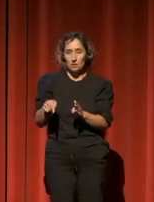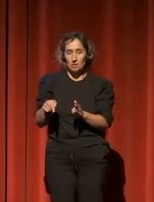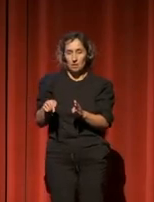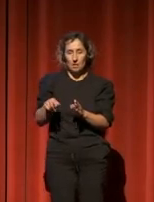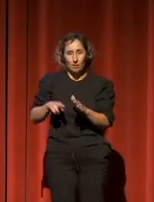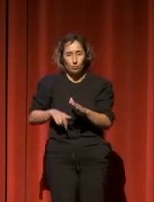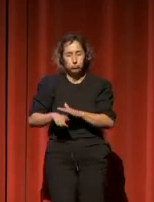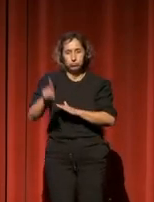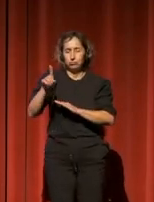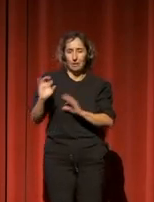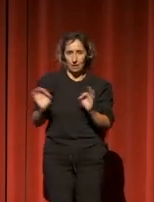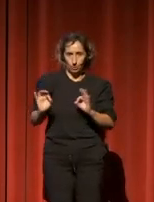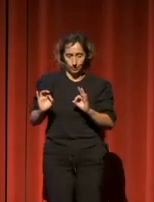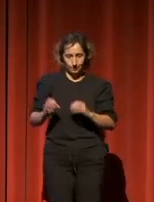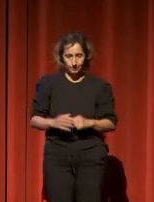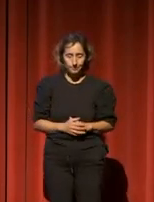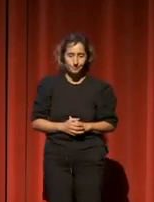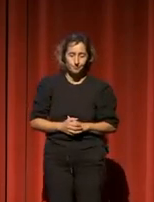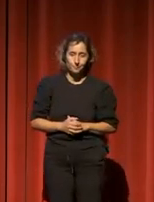verdad